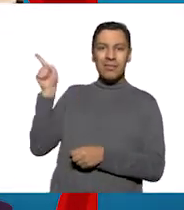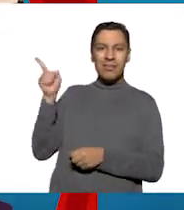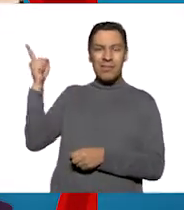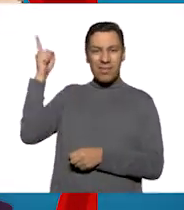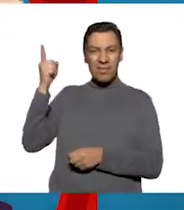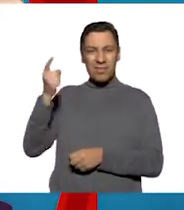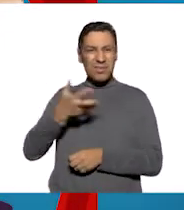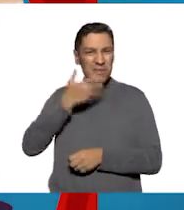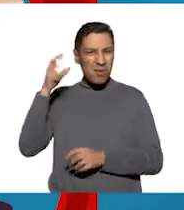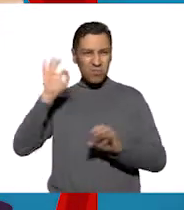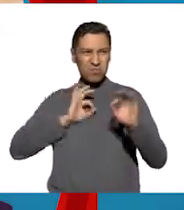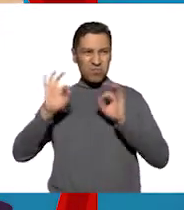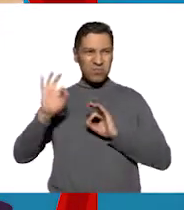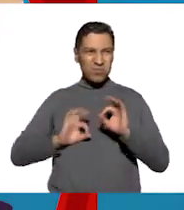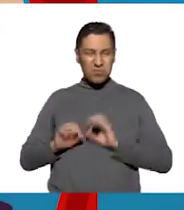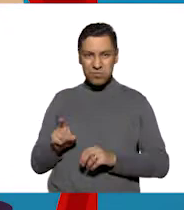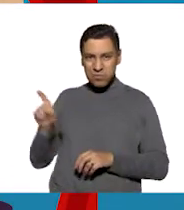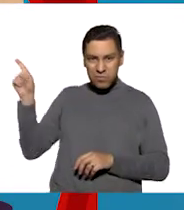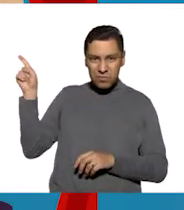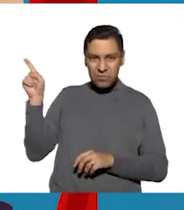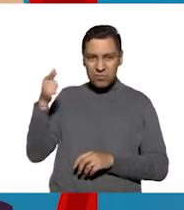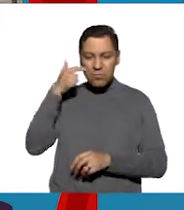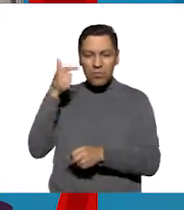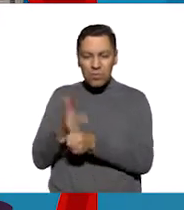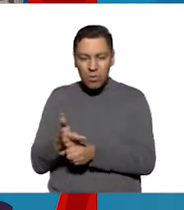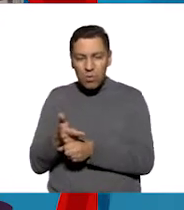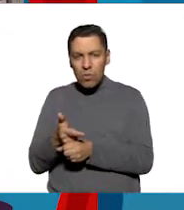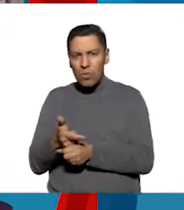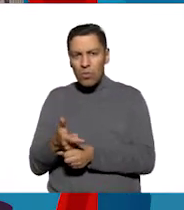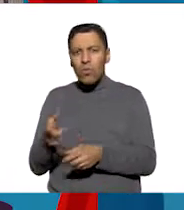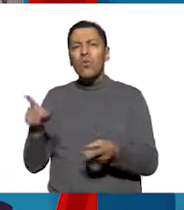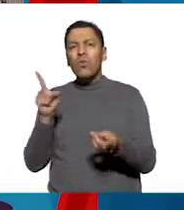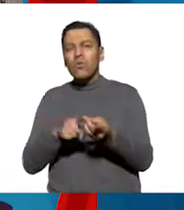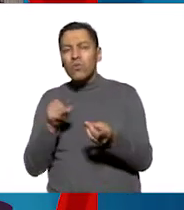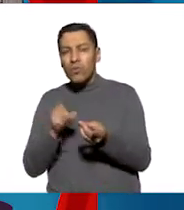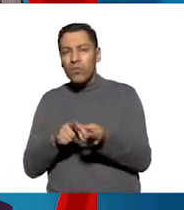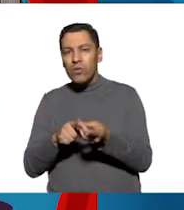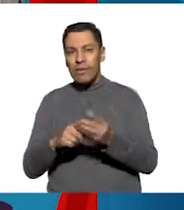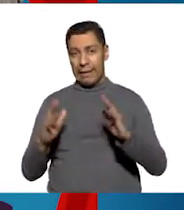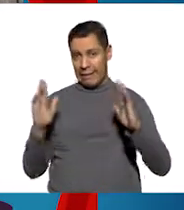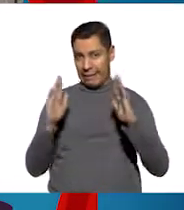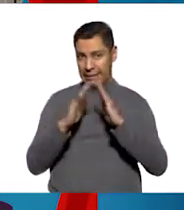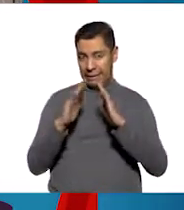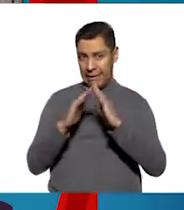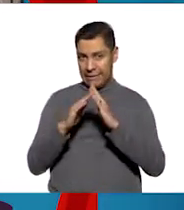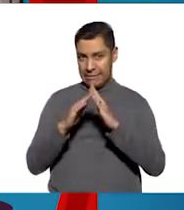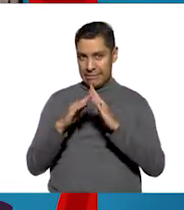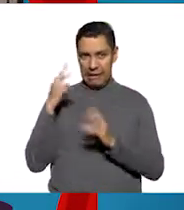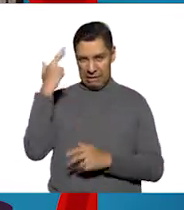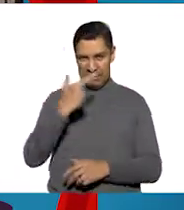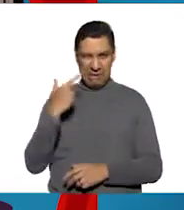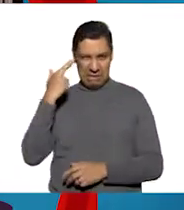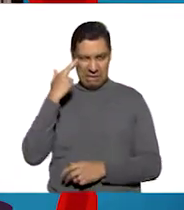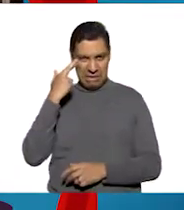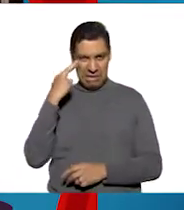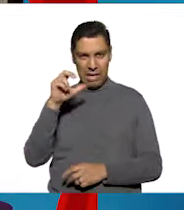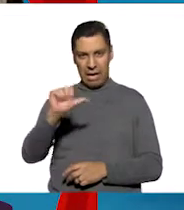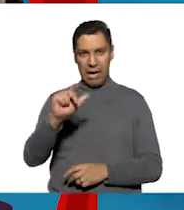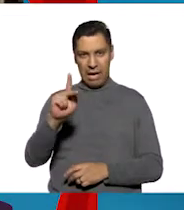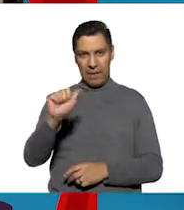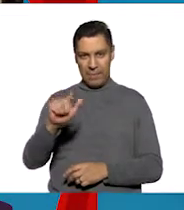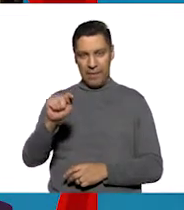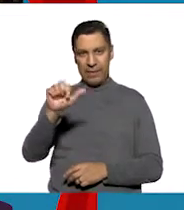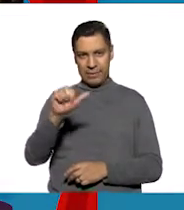espaldas. Exactamente. Este jaguar fue encontrado en terrenos de la casa del Marqués del Apartado, que está en la